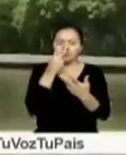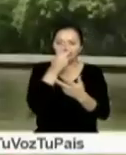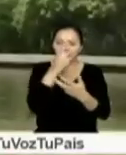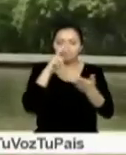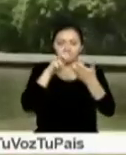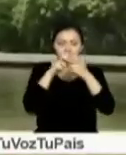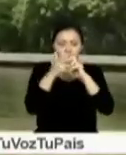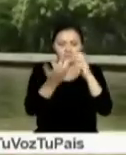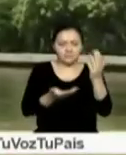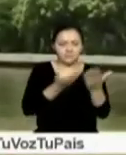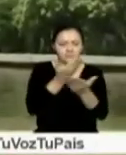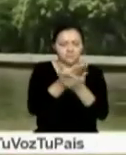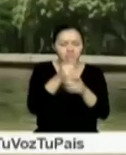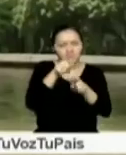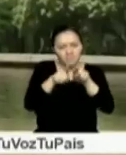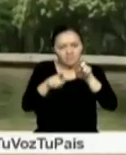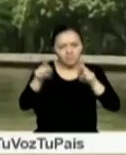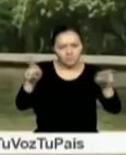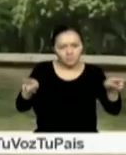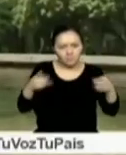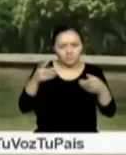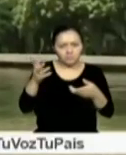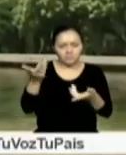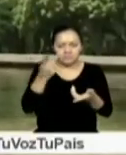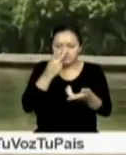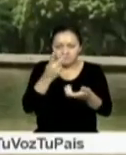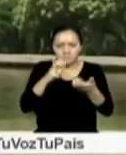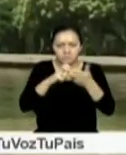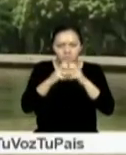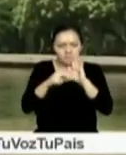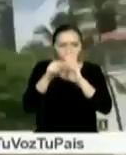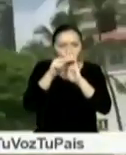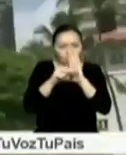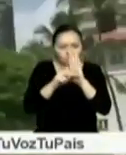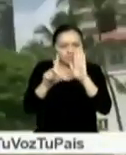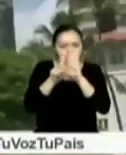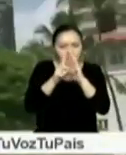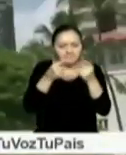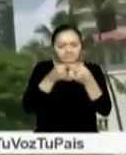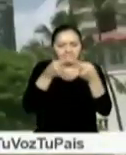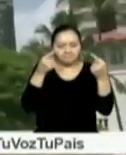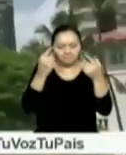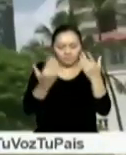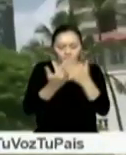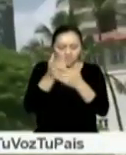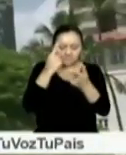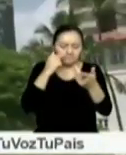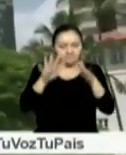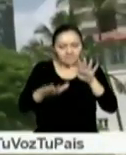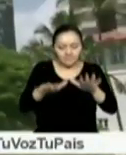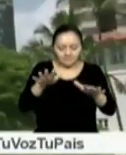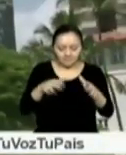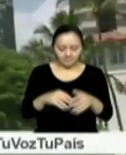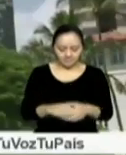demandas presentadas por varios tribunales que bloquearon la primera normativa el nuevo es bastante